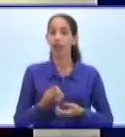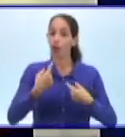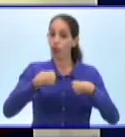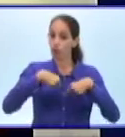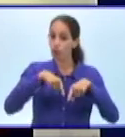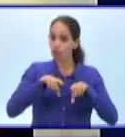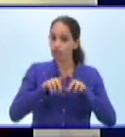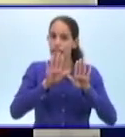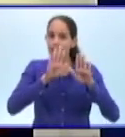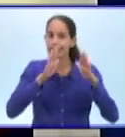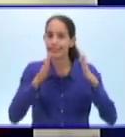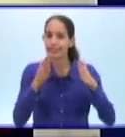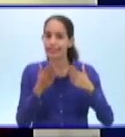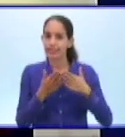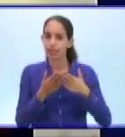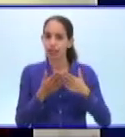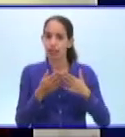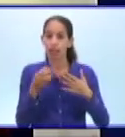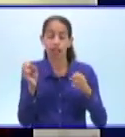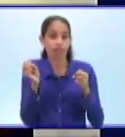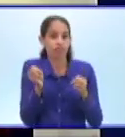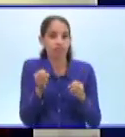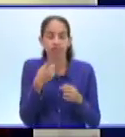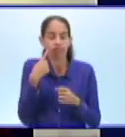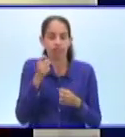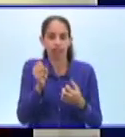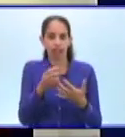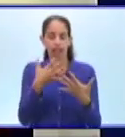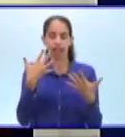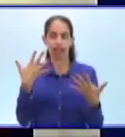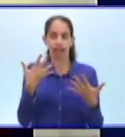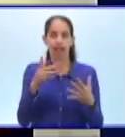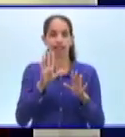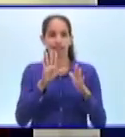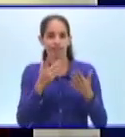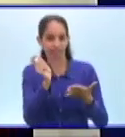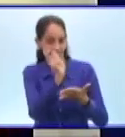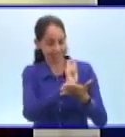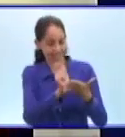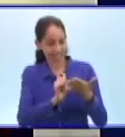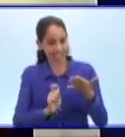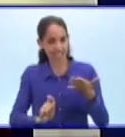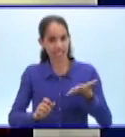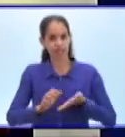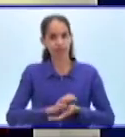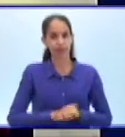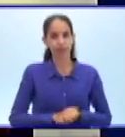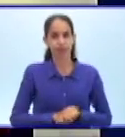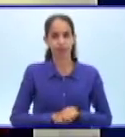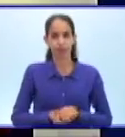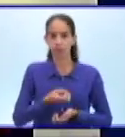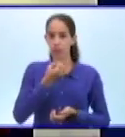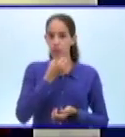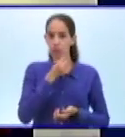unidad, con claridad y, por supuesto, que